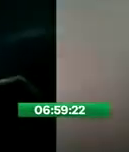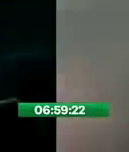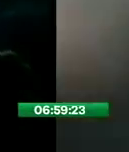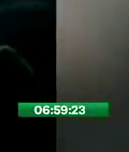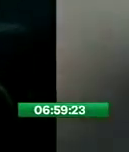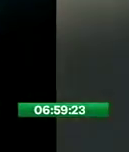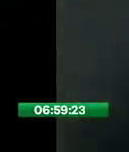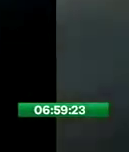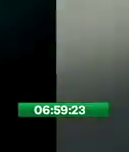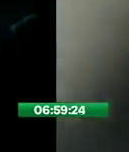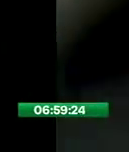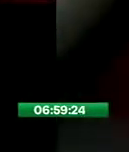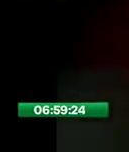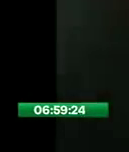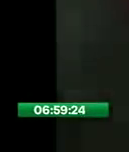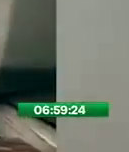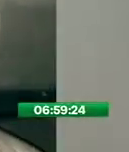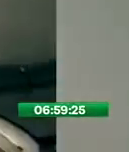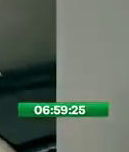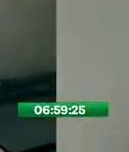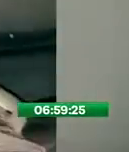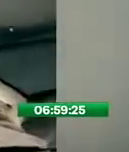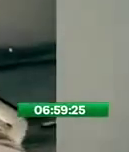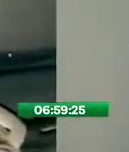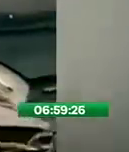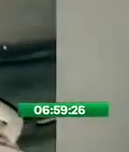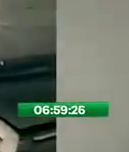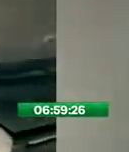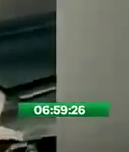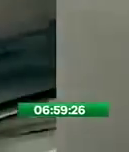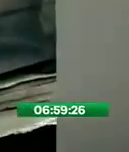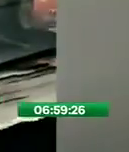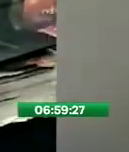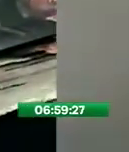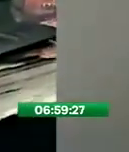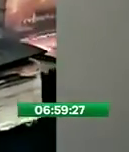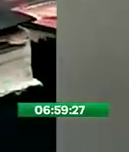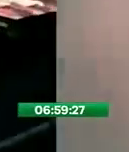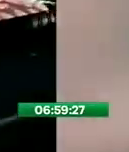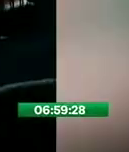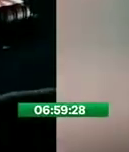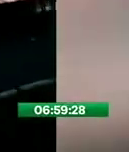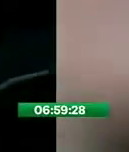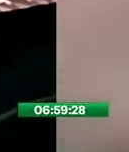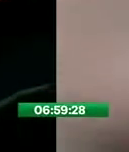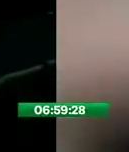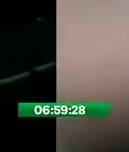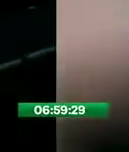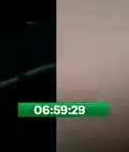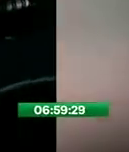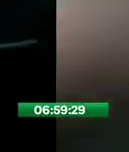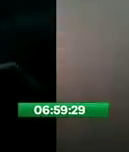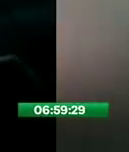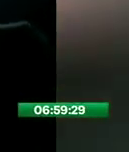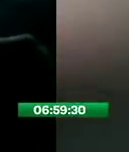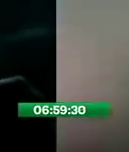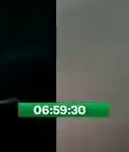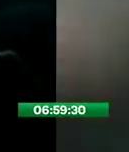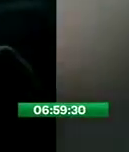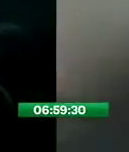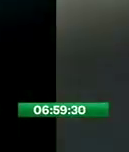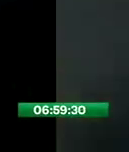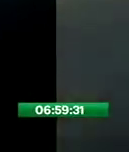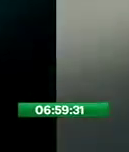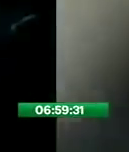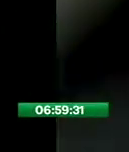quieren ni ellos, ni respetan. Peor a esa criatura. Váyase usted en la vaya, mi amor, ahí váyase con el bebé. Sí. Y nos vemos